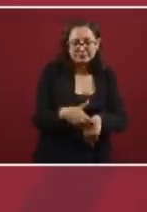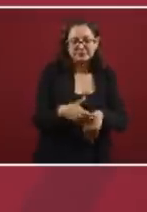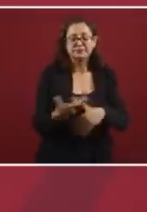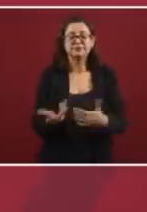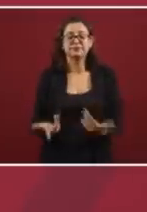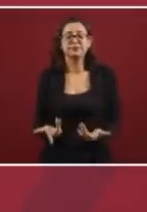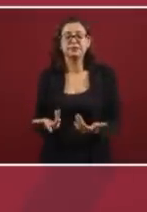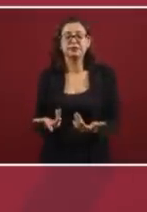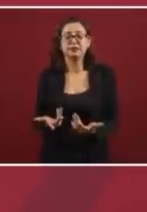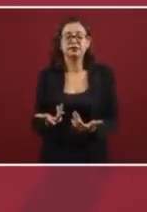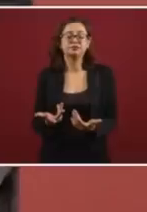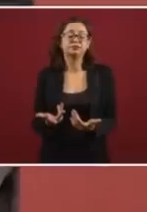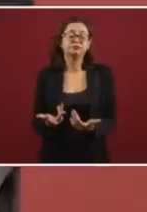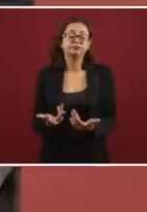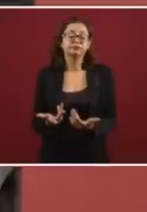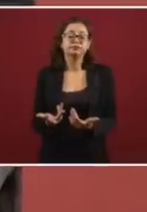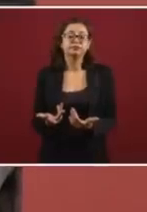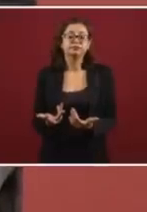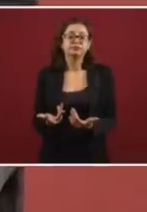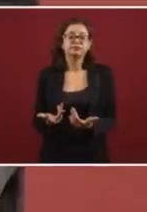el visto bueno